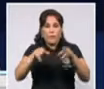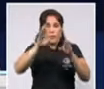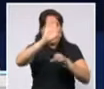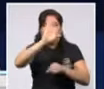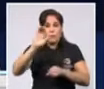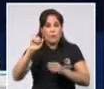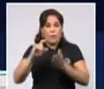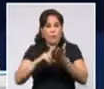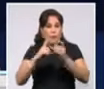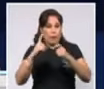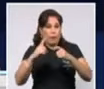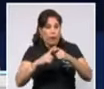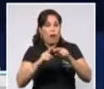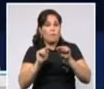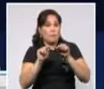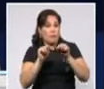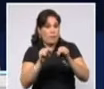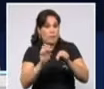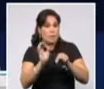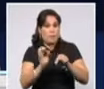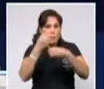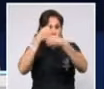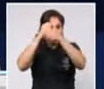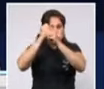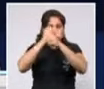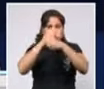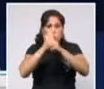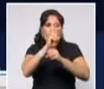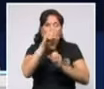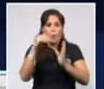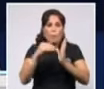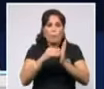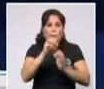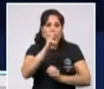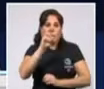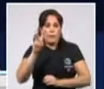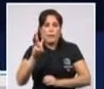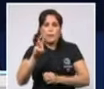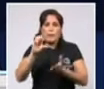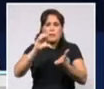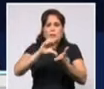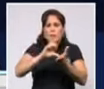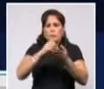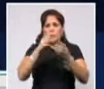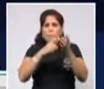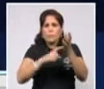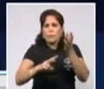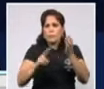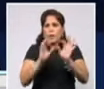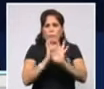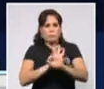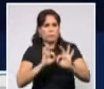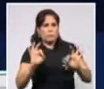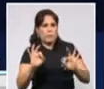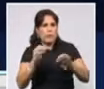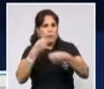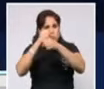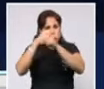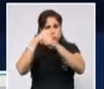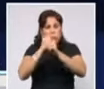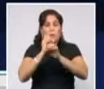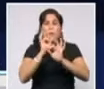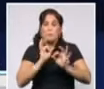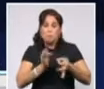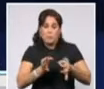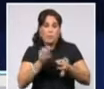Medicina Tropical Pedro Curí, 2.003 muestras, los de los Centros Provinciales de Higiene,